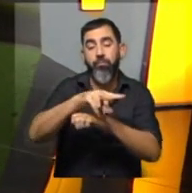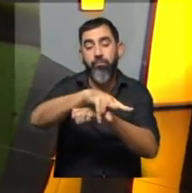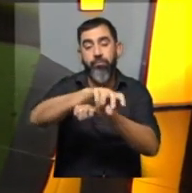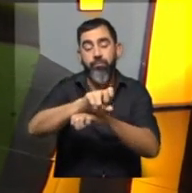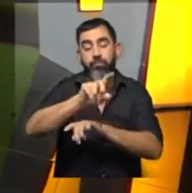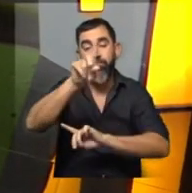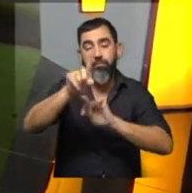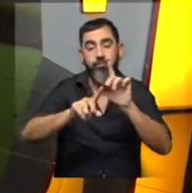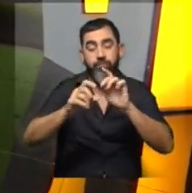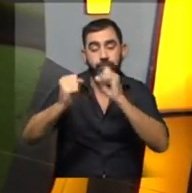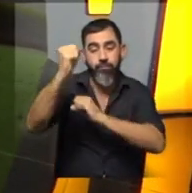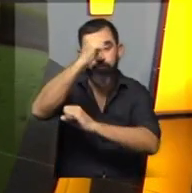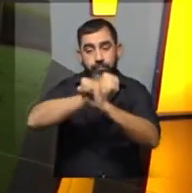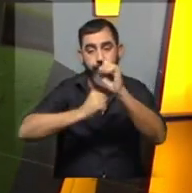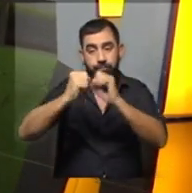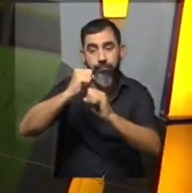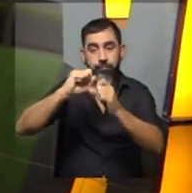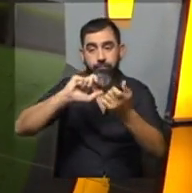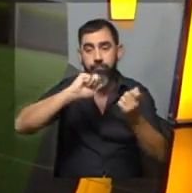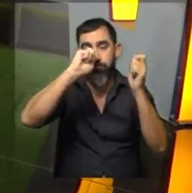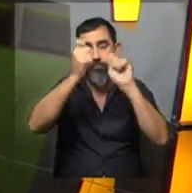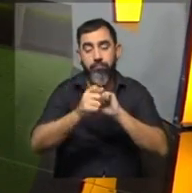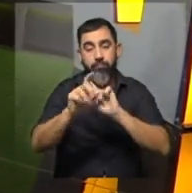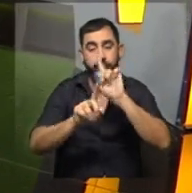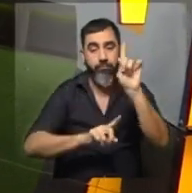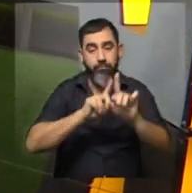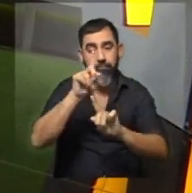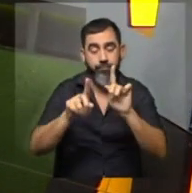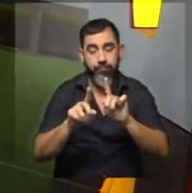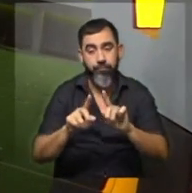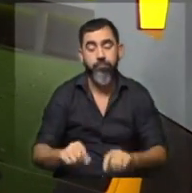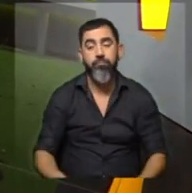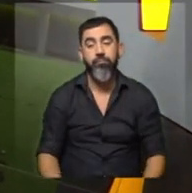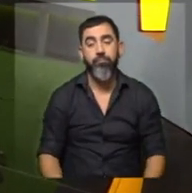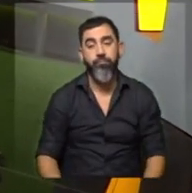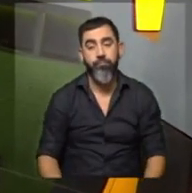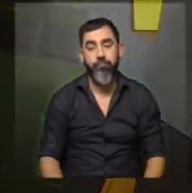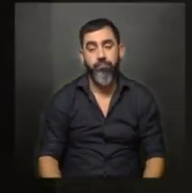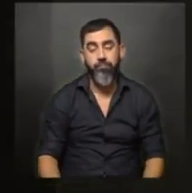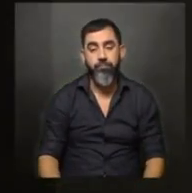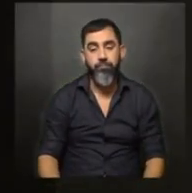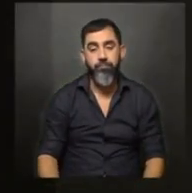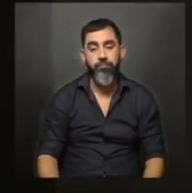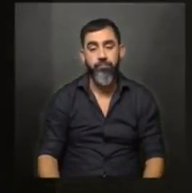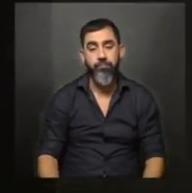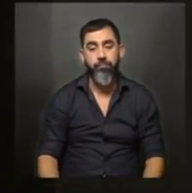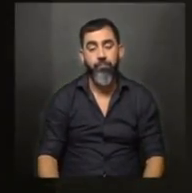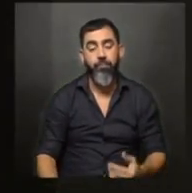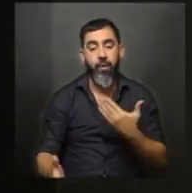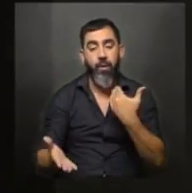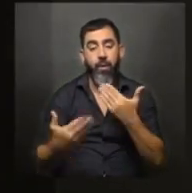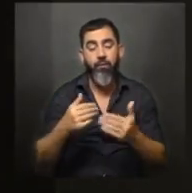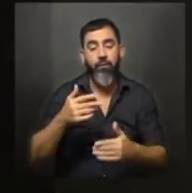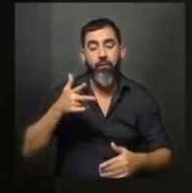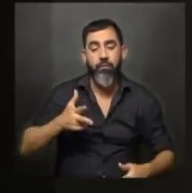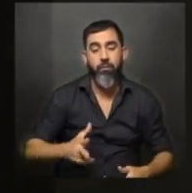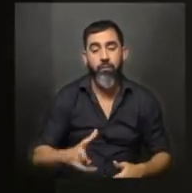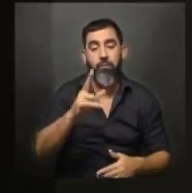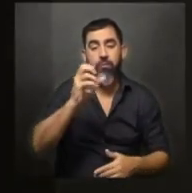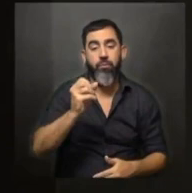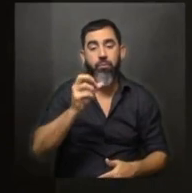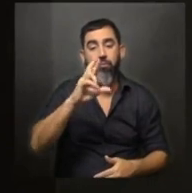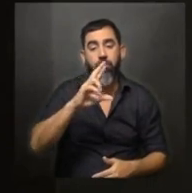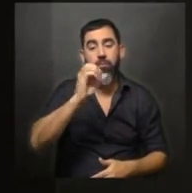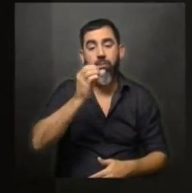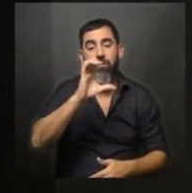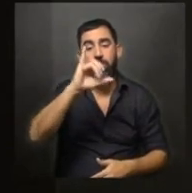la Facultad de Ingeniería, cambiamos de facultad, en este caso también de la UDELAR, pero cambiamos de facultad y hablamos con Horacio Failache,